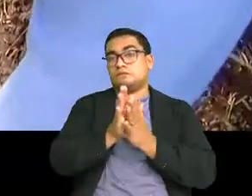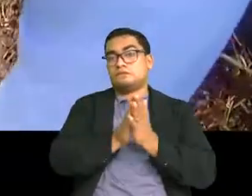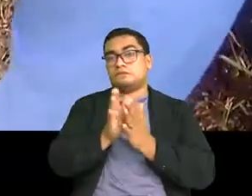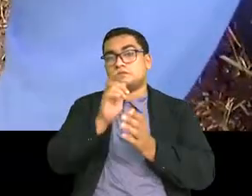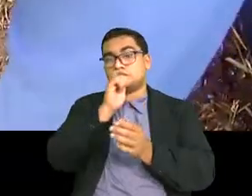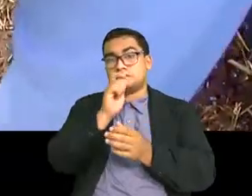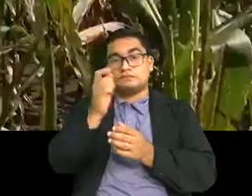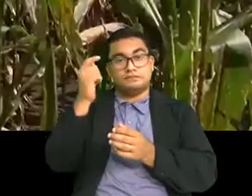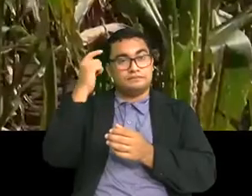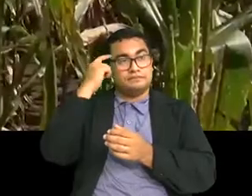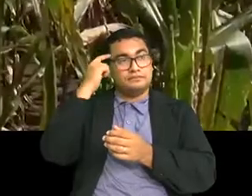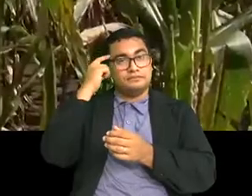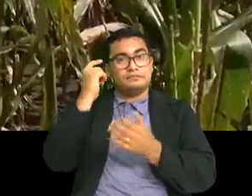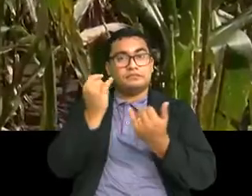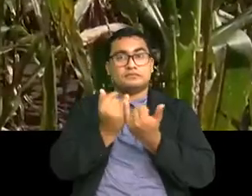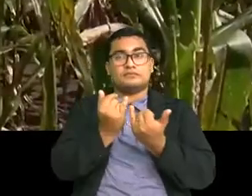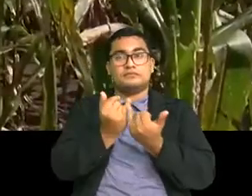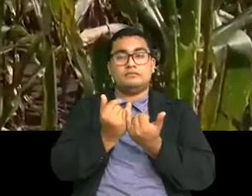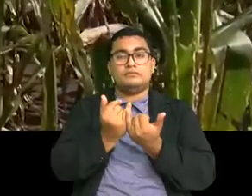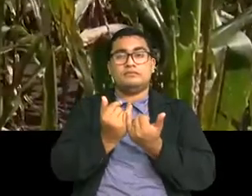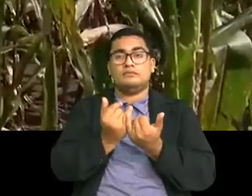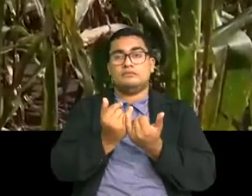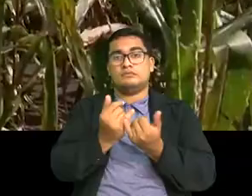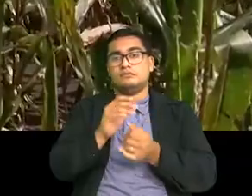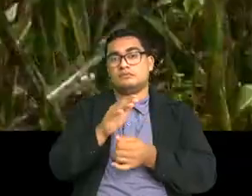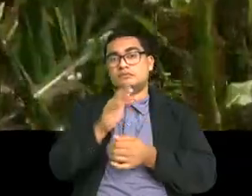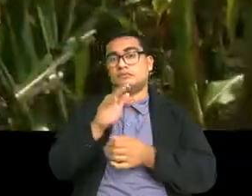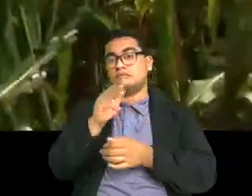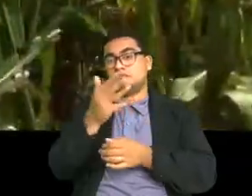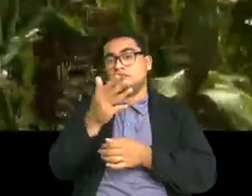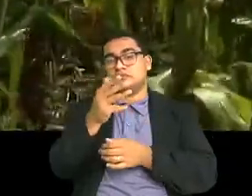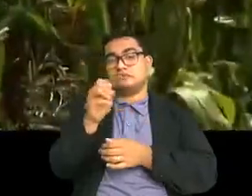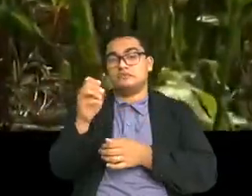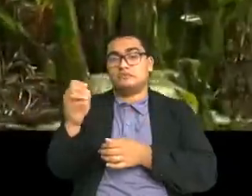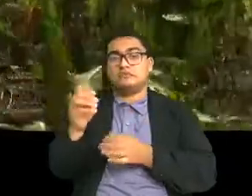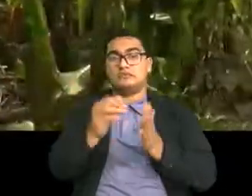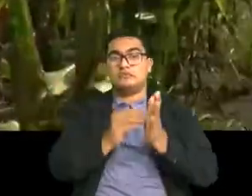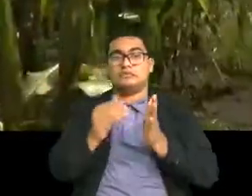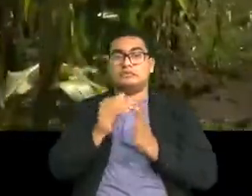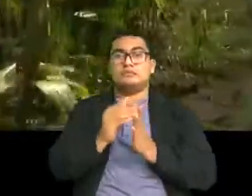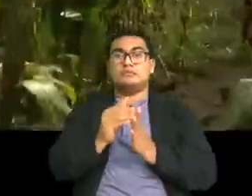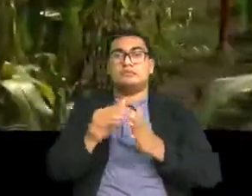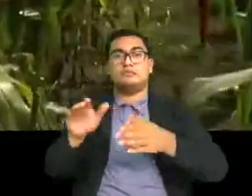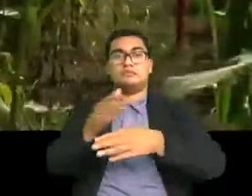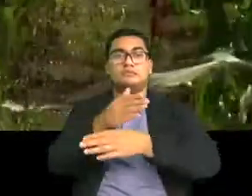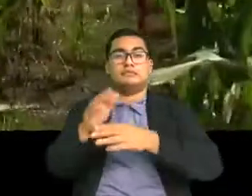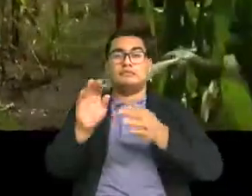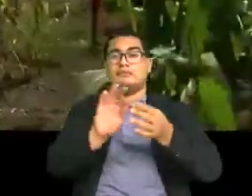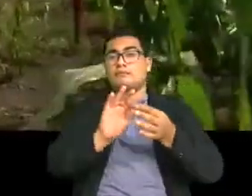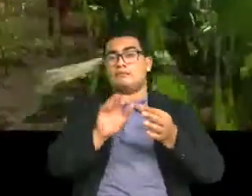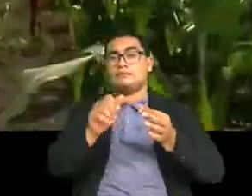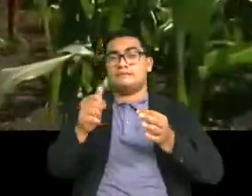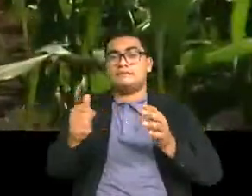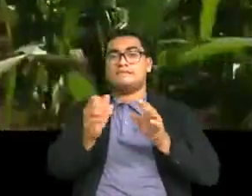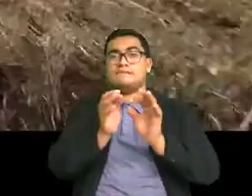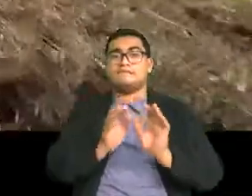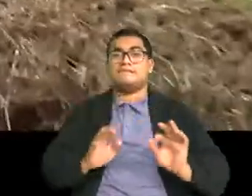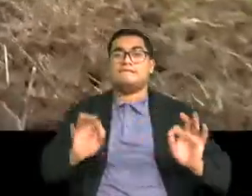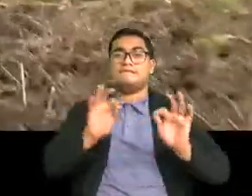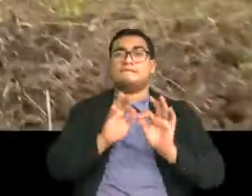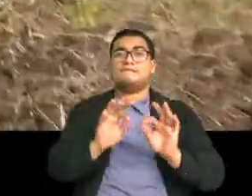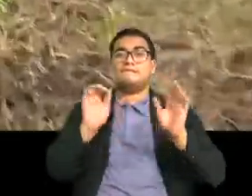que disponer de unos 900 millones de unidades por ejemplo de esta fruta es importante para para lograr este